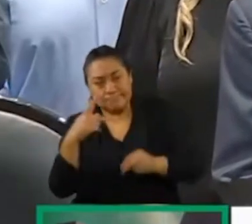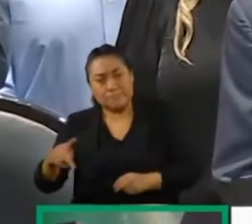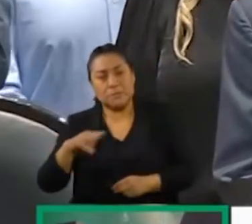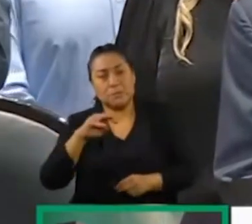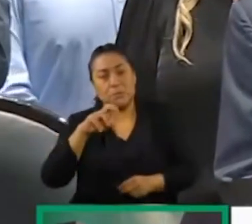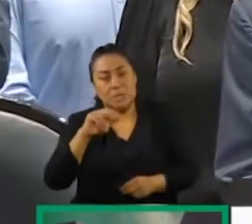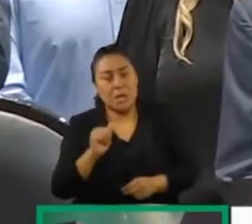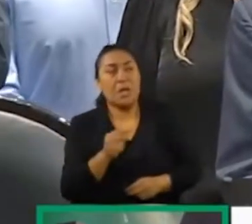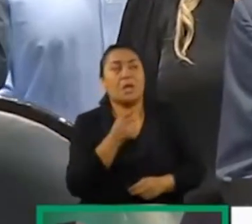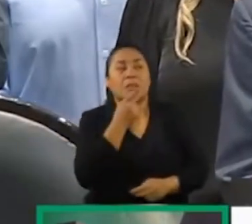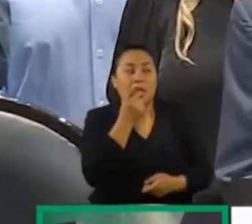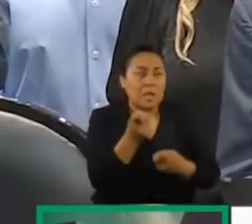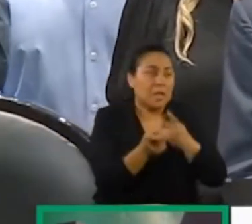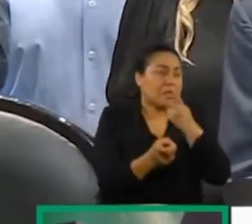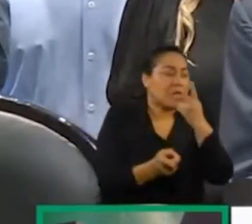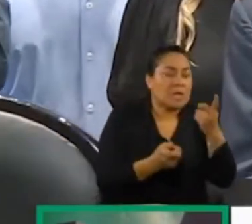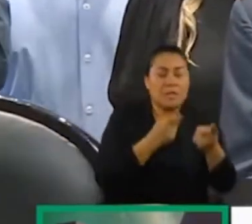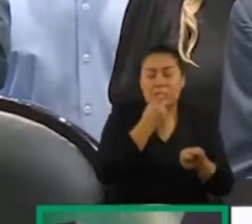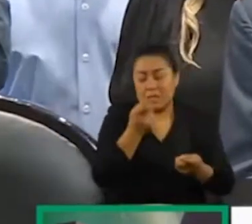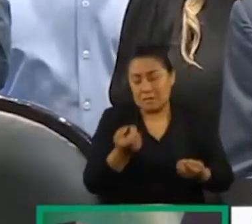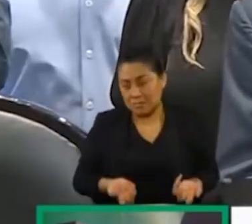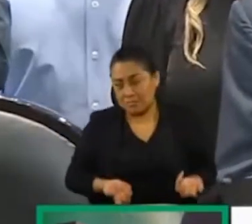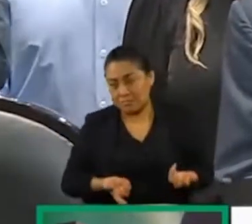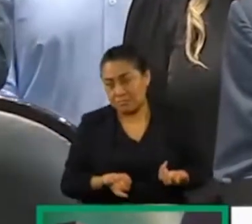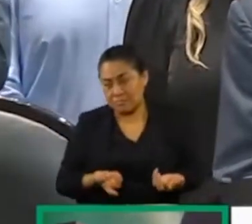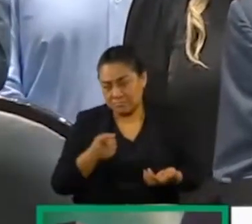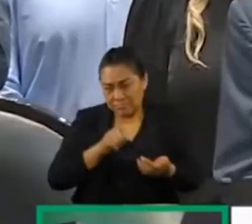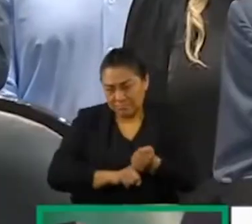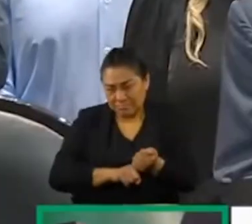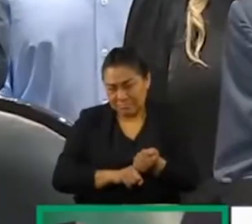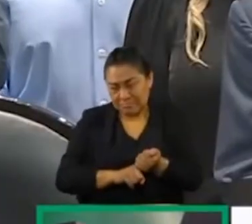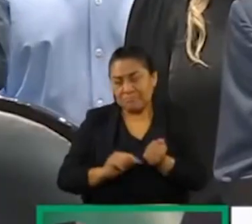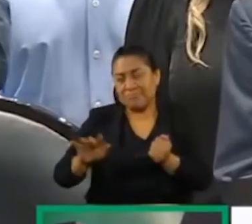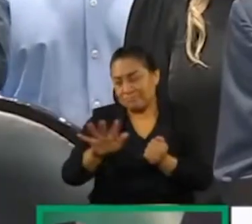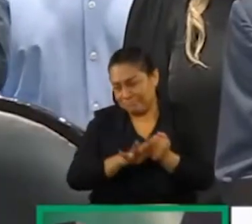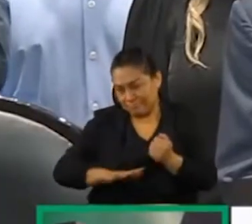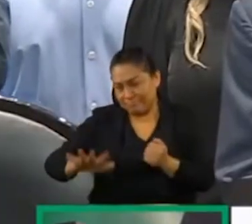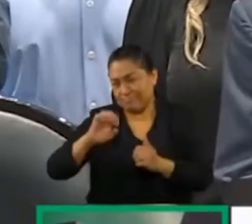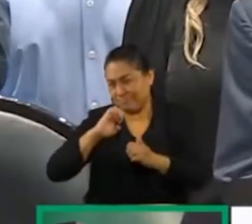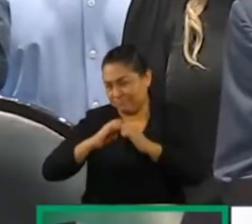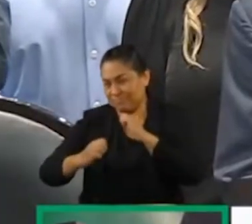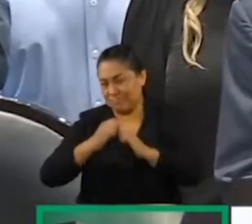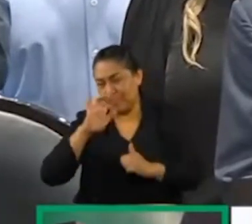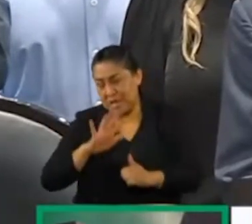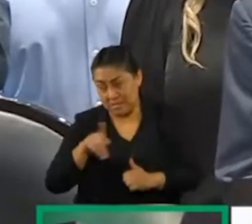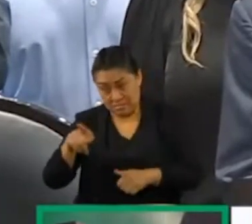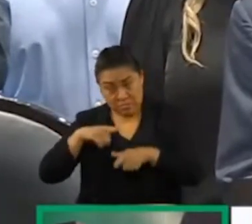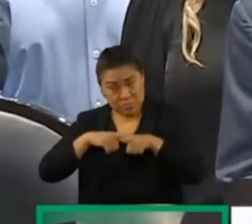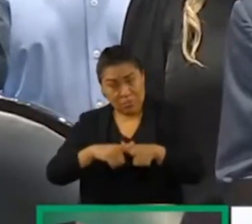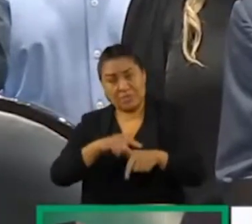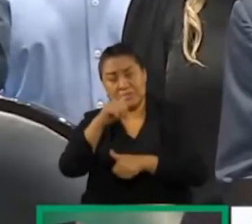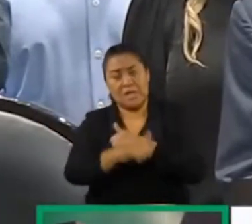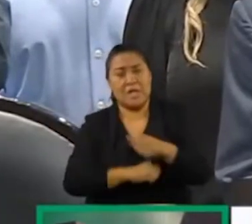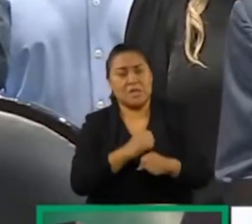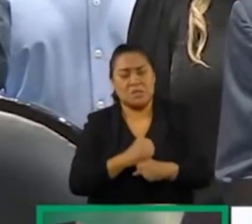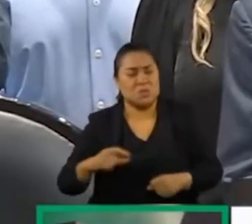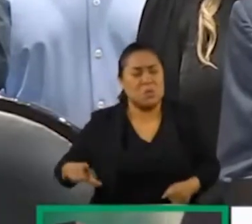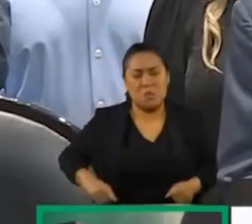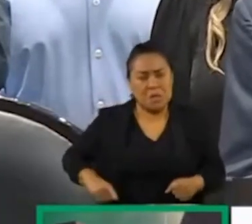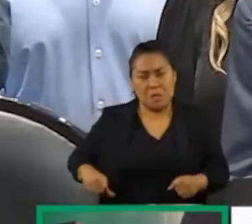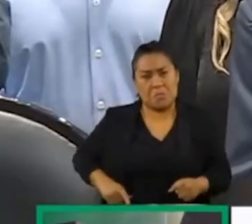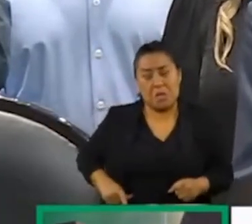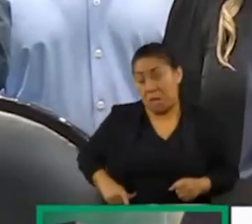como si todavía no se dieran cuenta que no son oposición, que llevan más de 6 años gobernando y no se